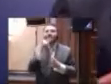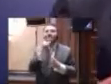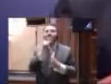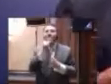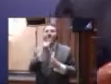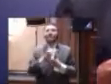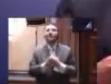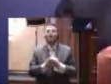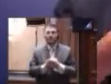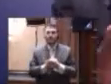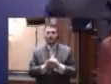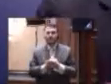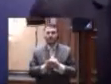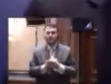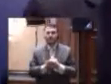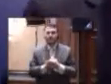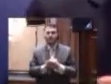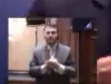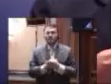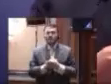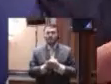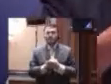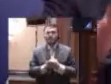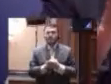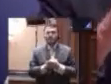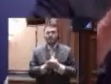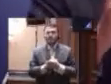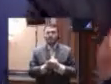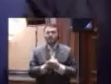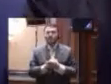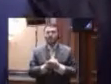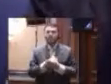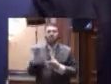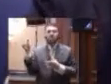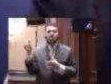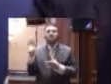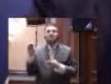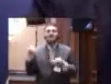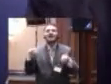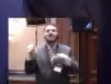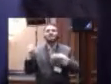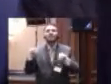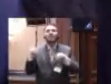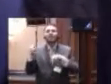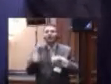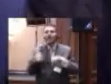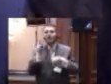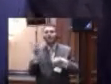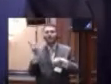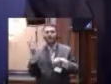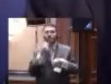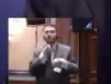Estado, un nuevo gobierno y una larga época a la que me he de referir en adelante.